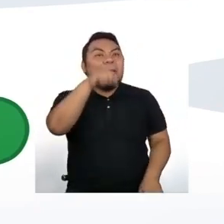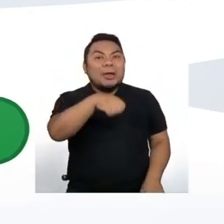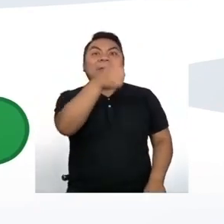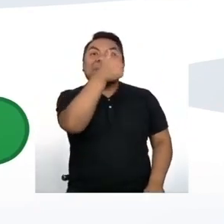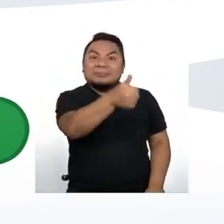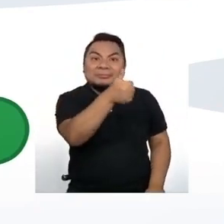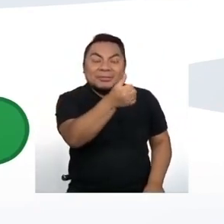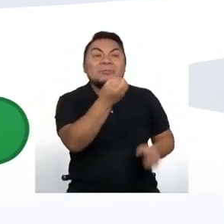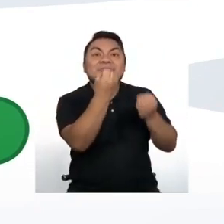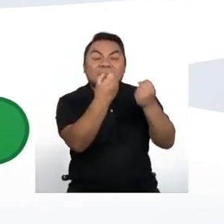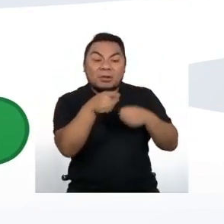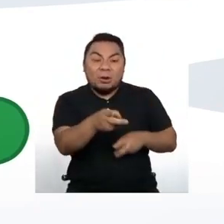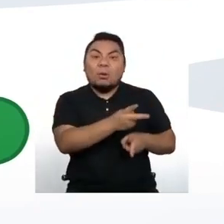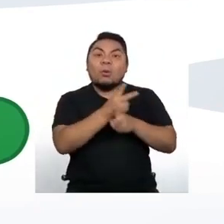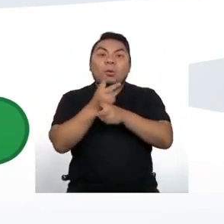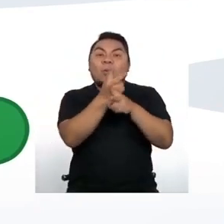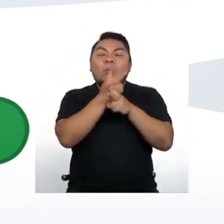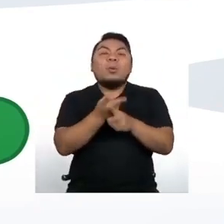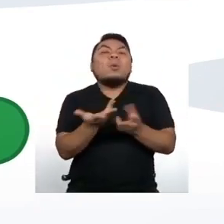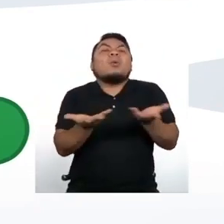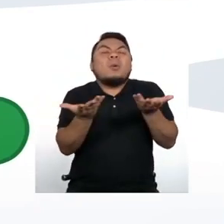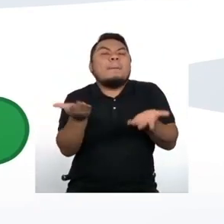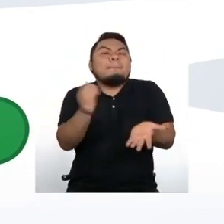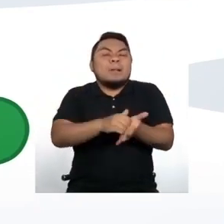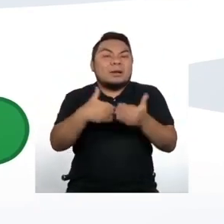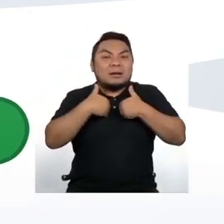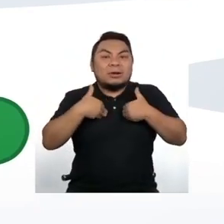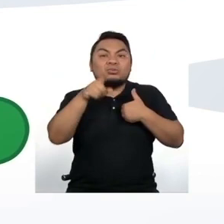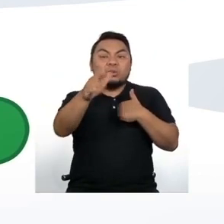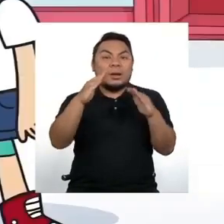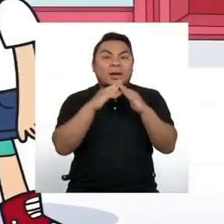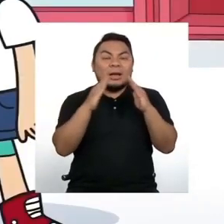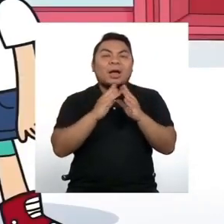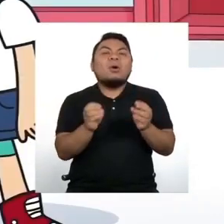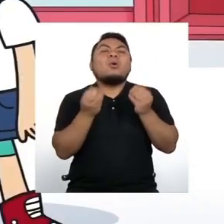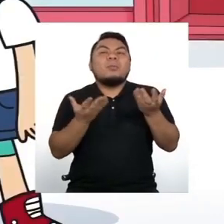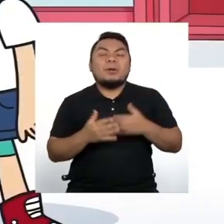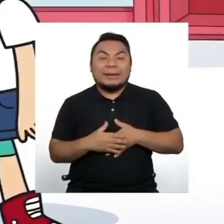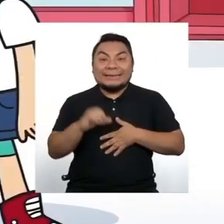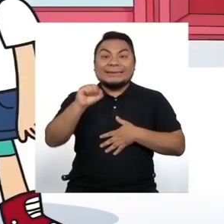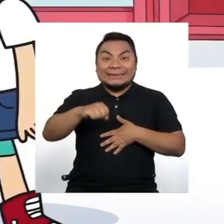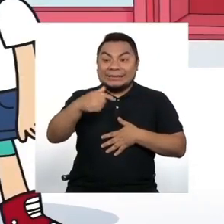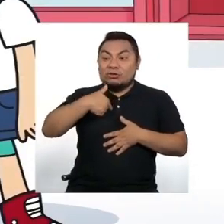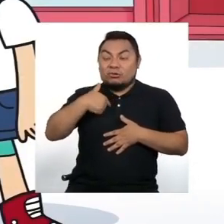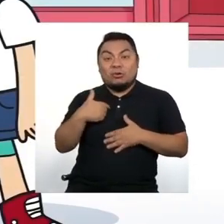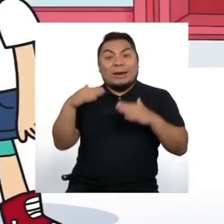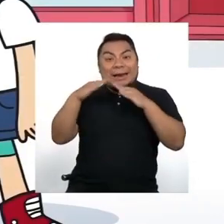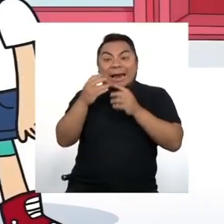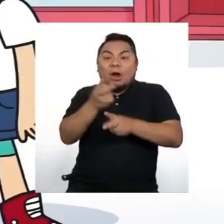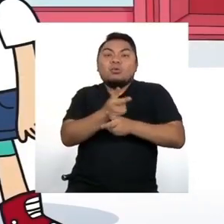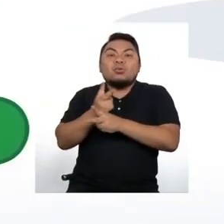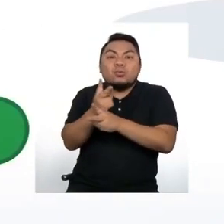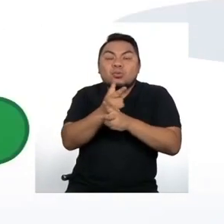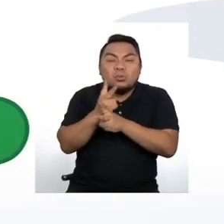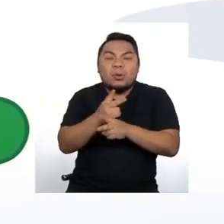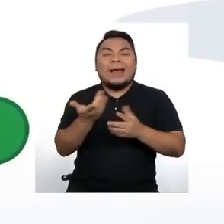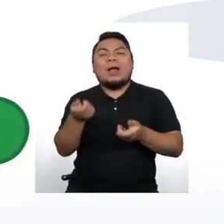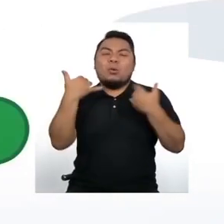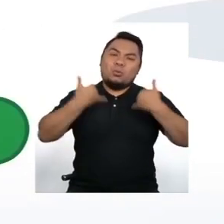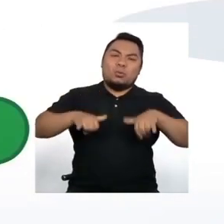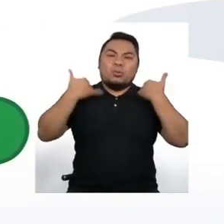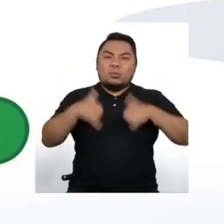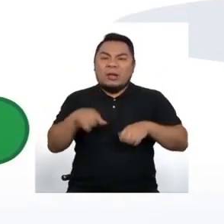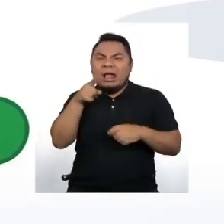importante practicar las nuevas reglas para jugar antes de salir a pasear. Voy a pedirle a Wilder que juegue conmigo a practicar